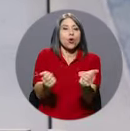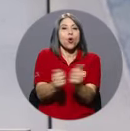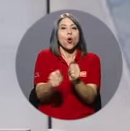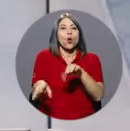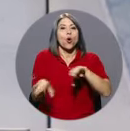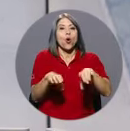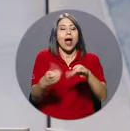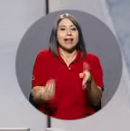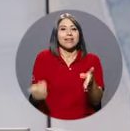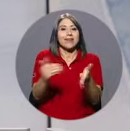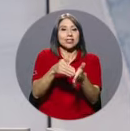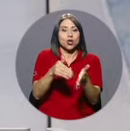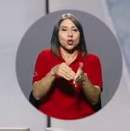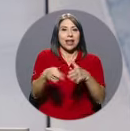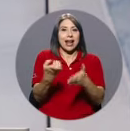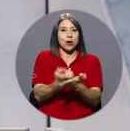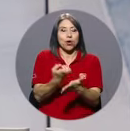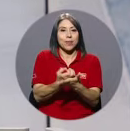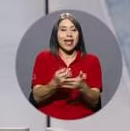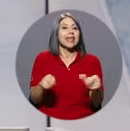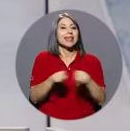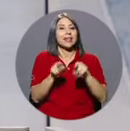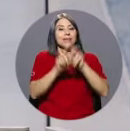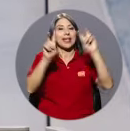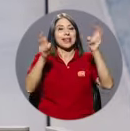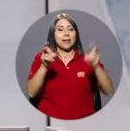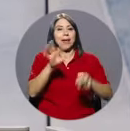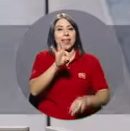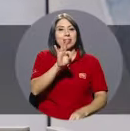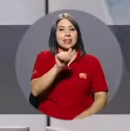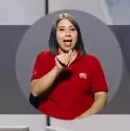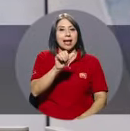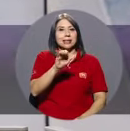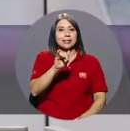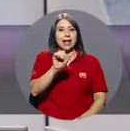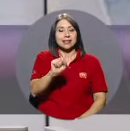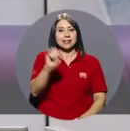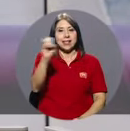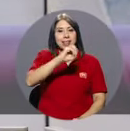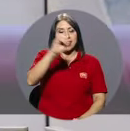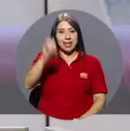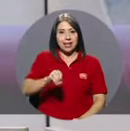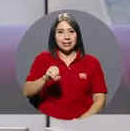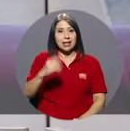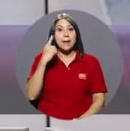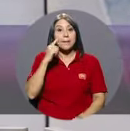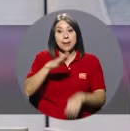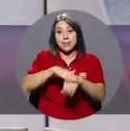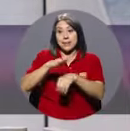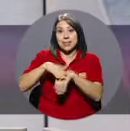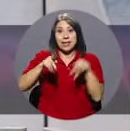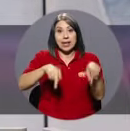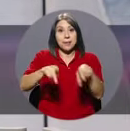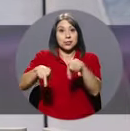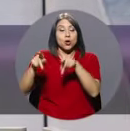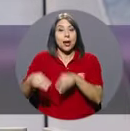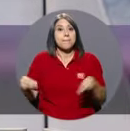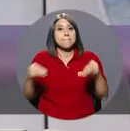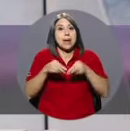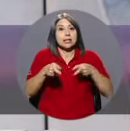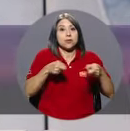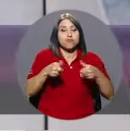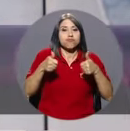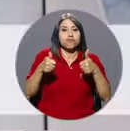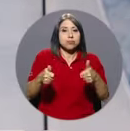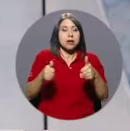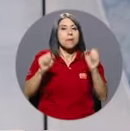la reactivación de la economía y también el tema de las tasas de interés para permitirle a los ciudadanos manejar más efectivo y